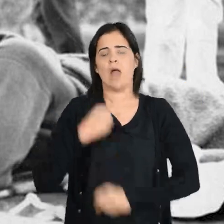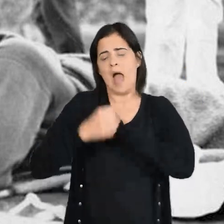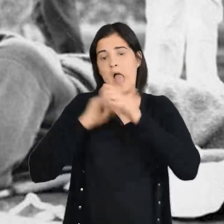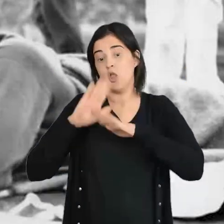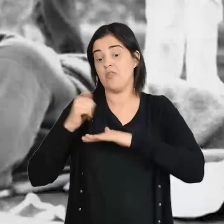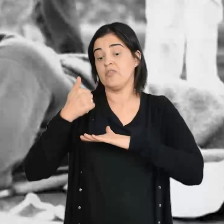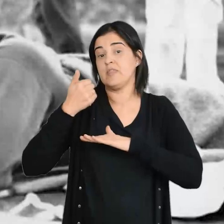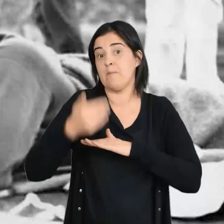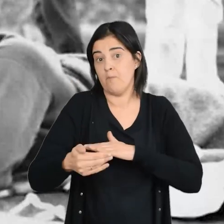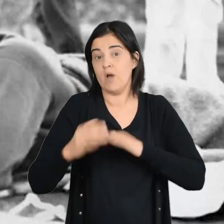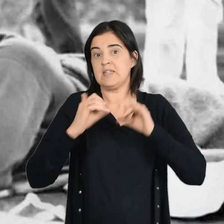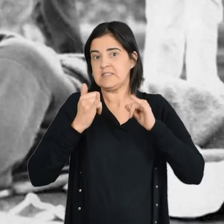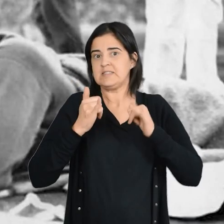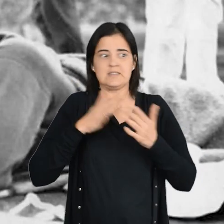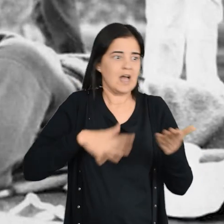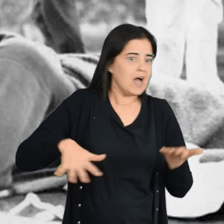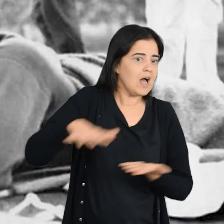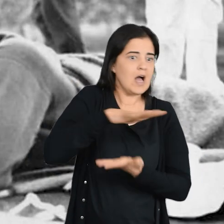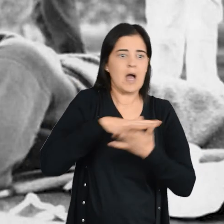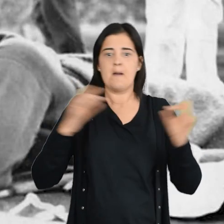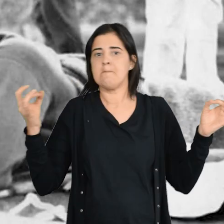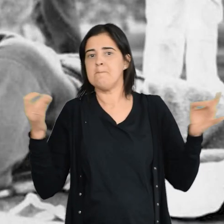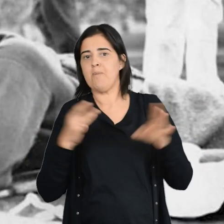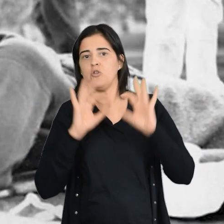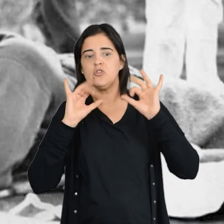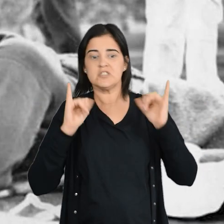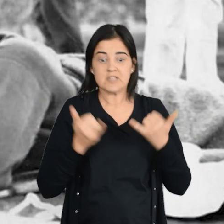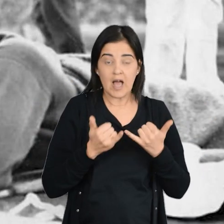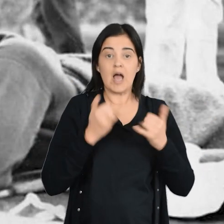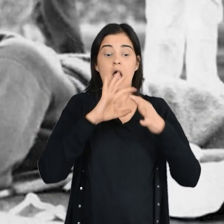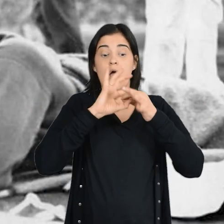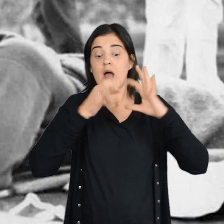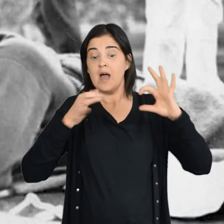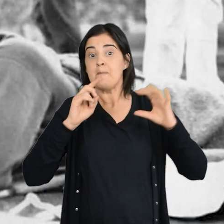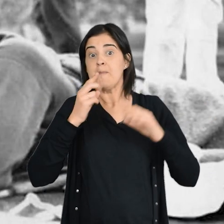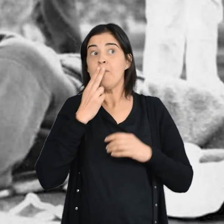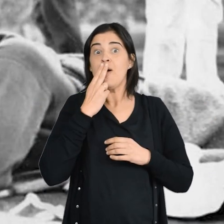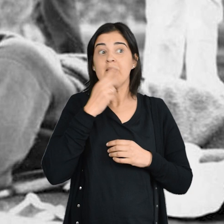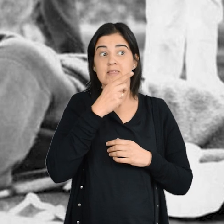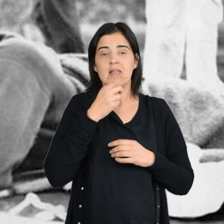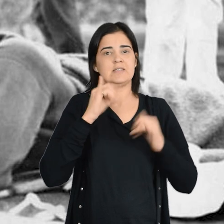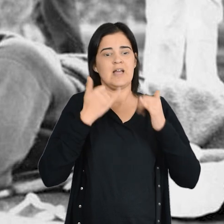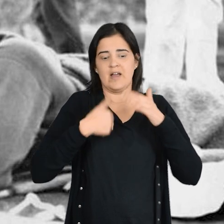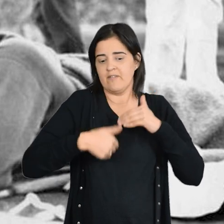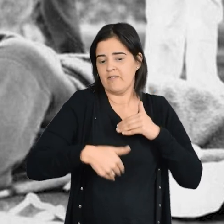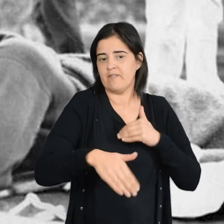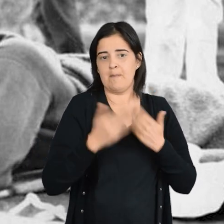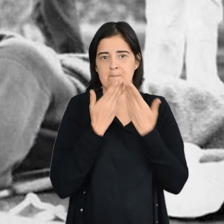años más tarde el escenario estaba listo los juegos de Hitler estaban a punto de comenzar